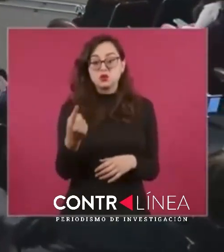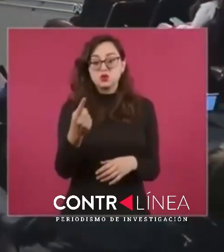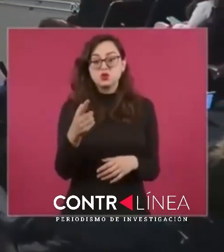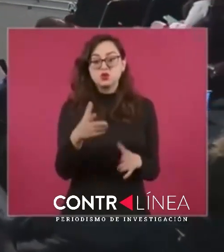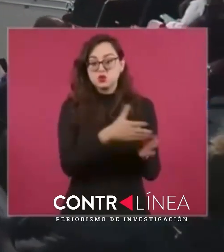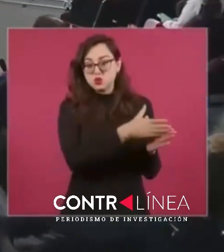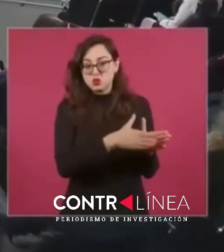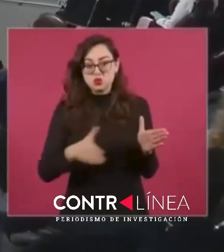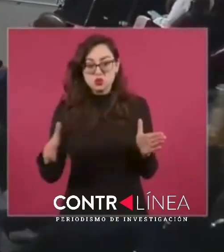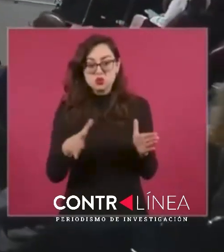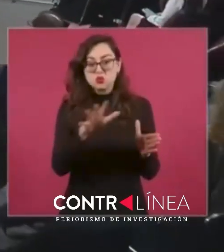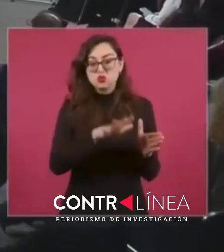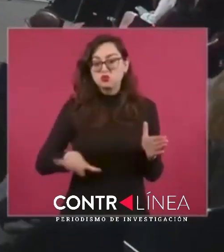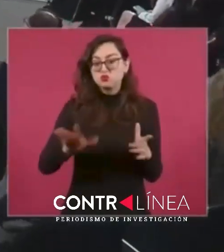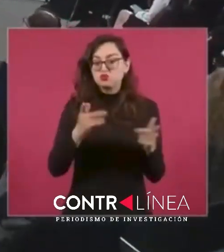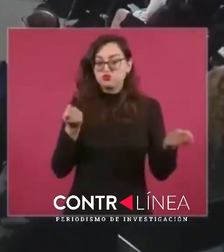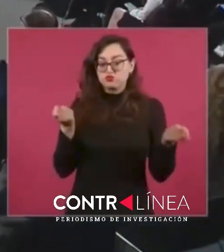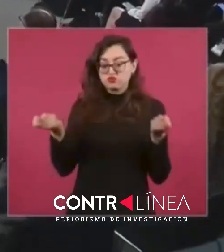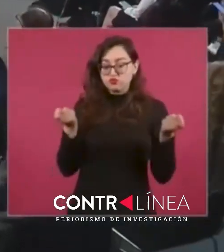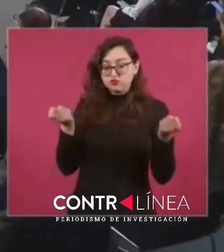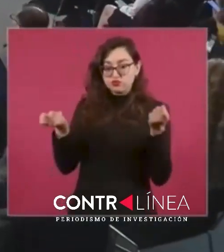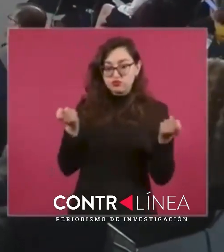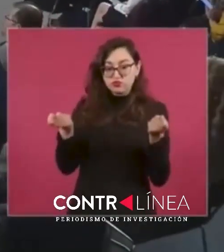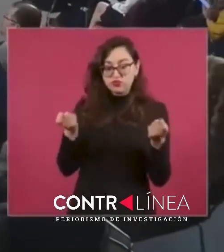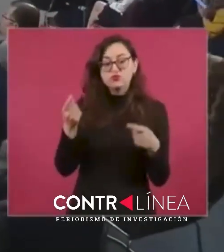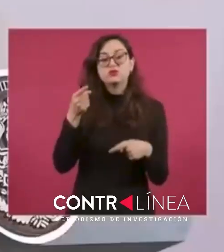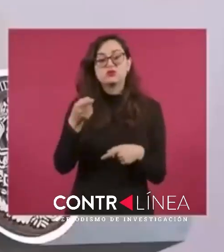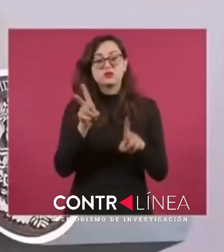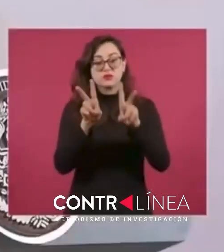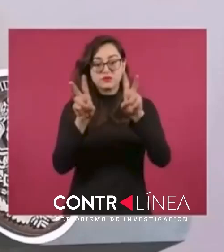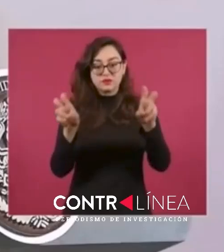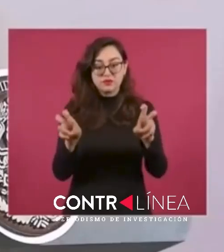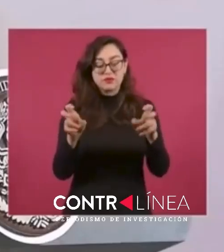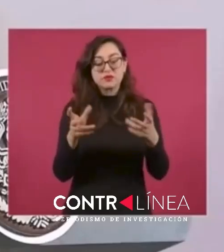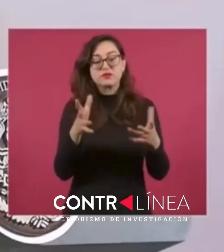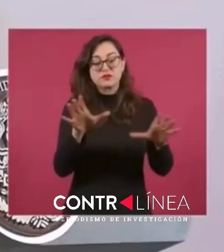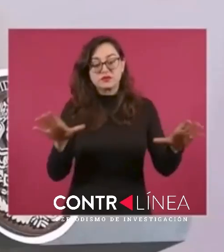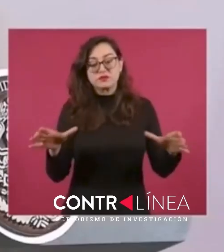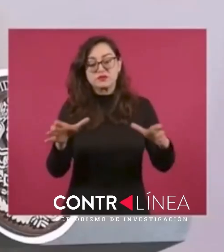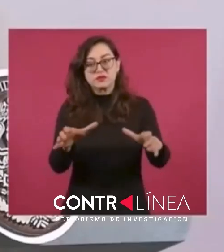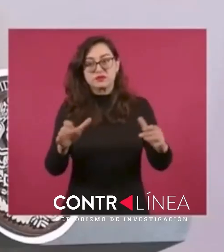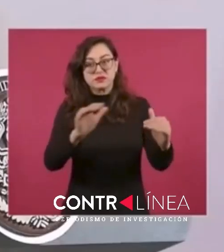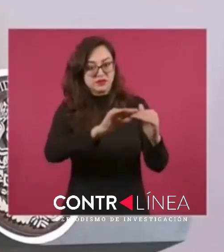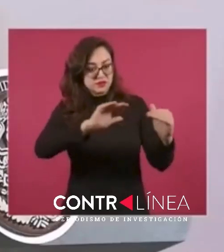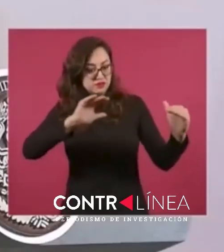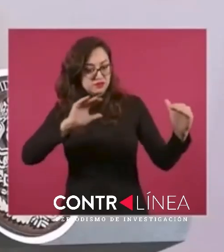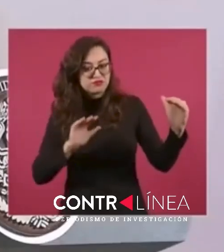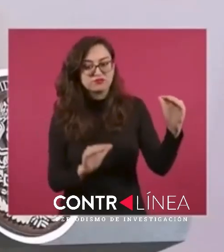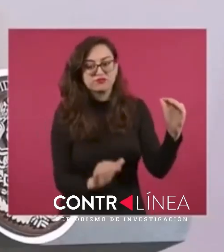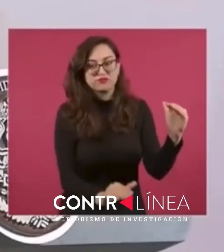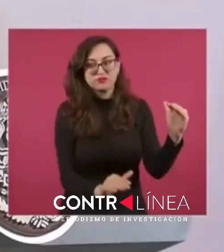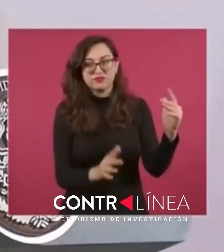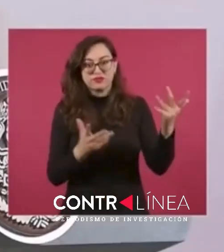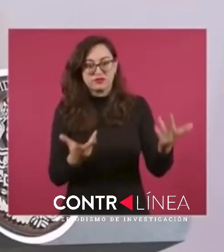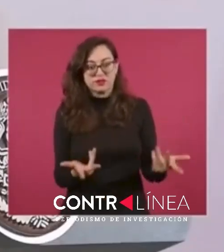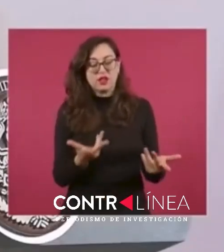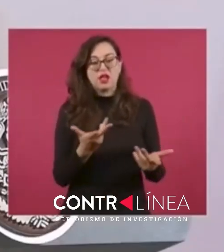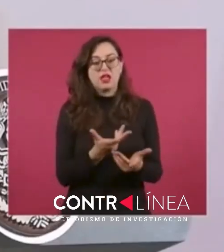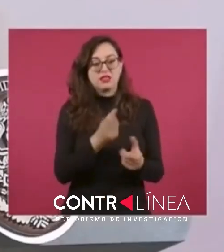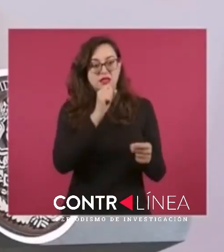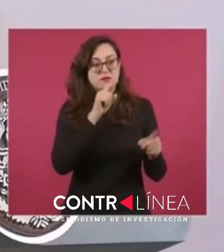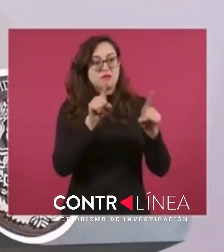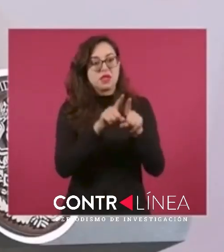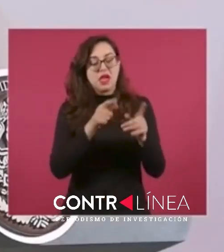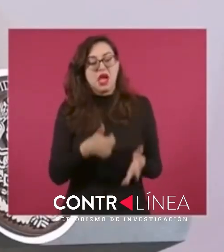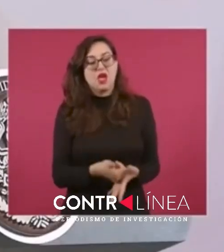se construyó sobre la base de una subordinación al poder político también fue construyendo un emporio económico